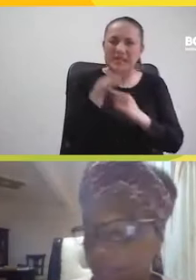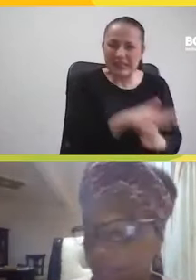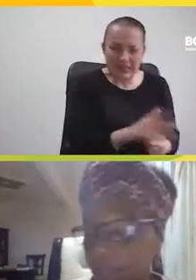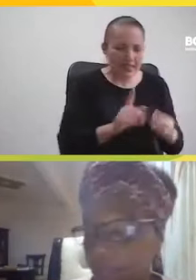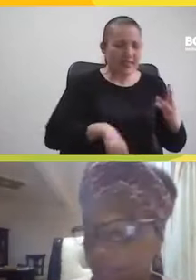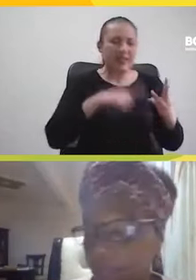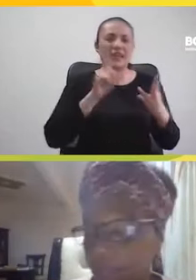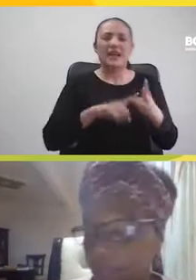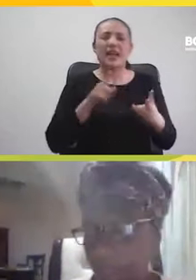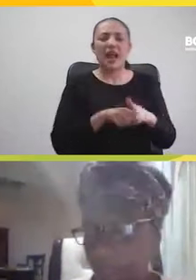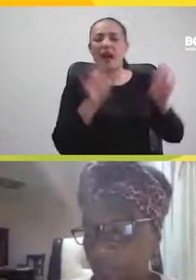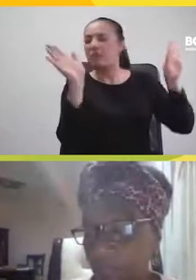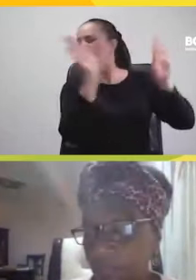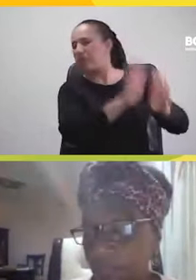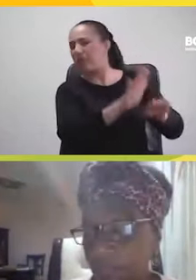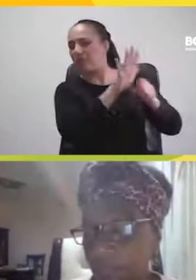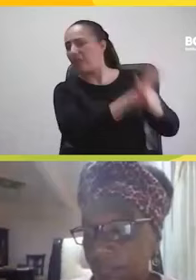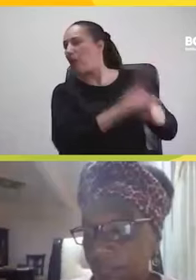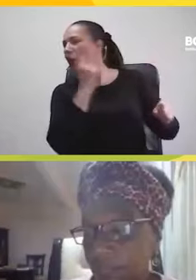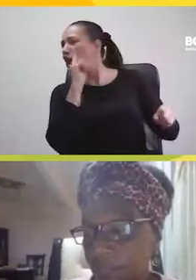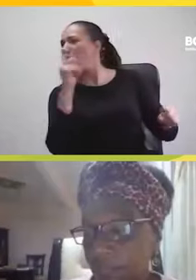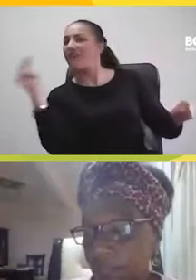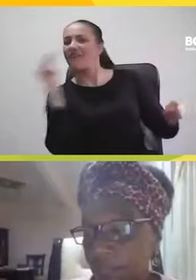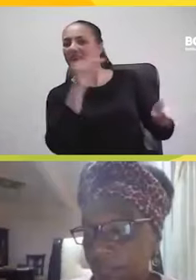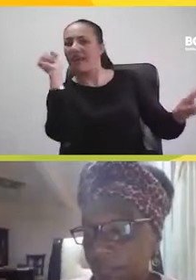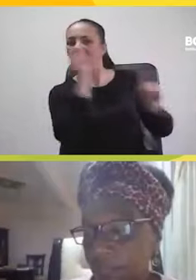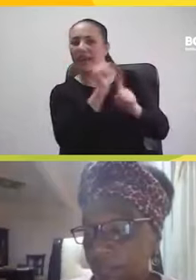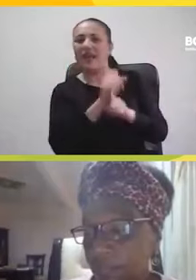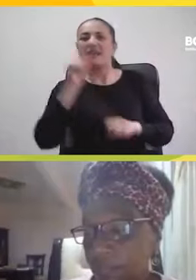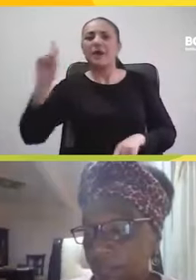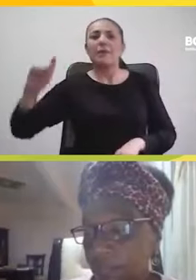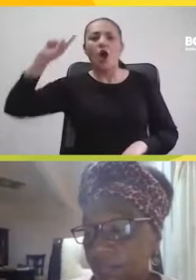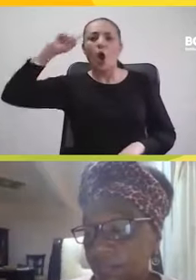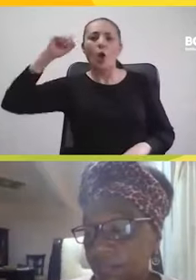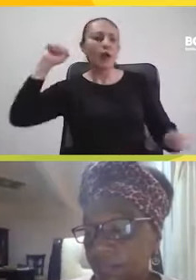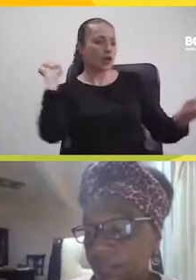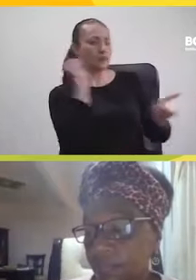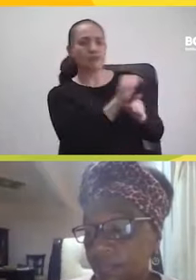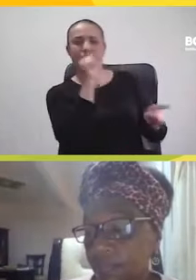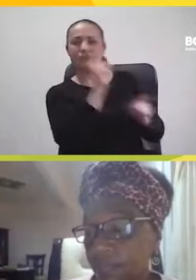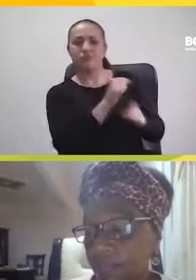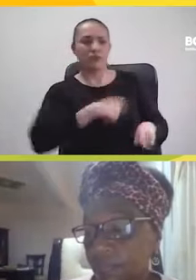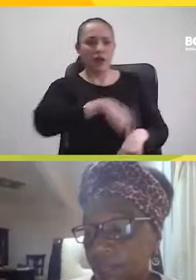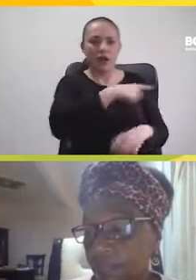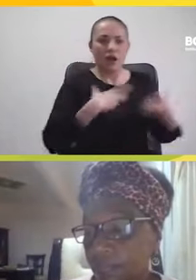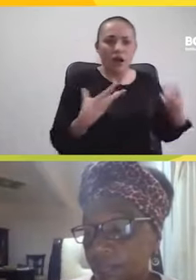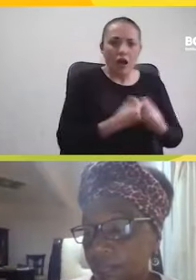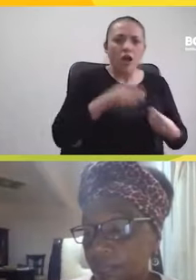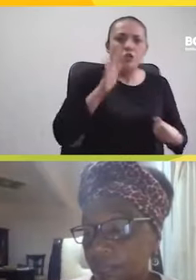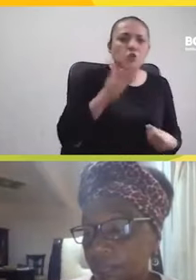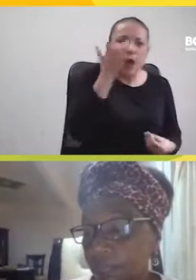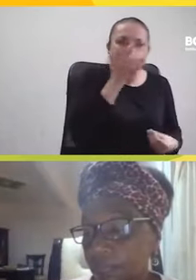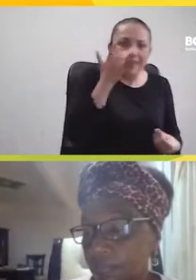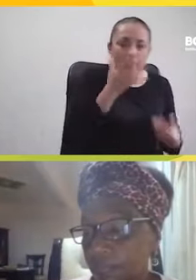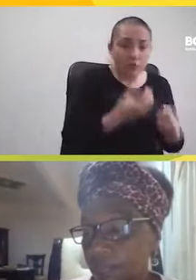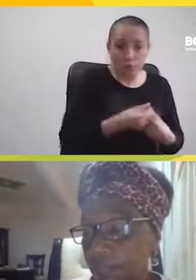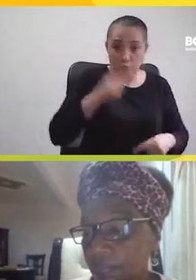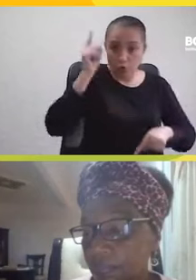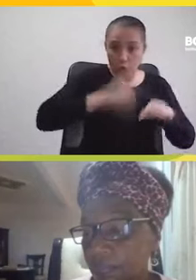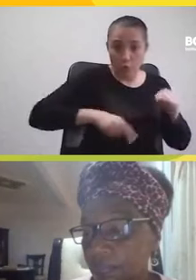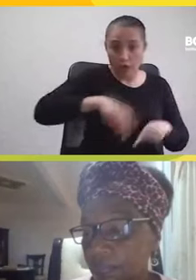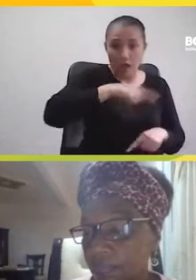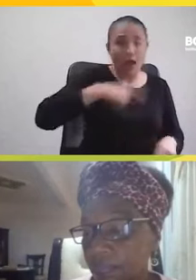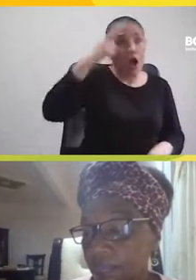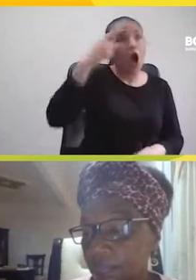la negación del Estado, de lo que somos como pueblo negro, porque no podemos olvidar, y recuerdo aquí,